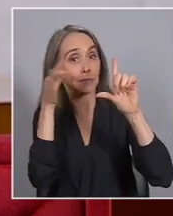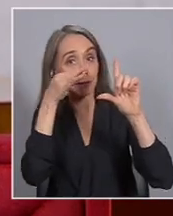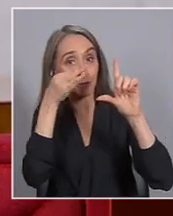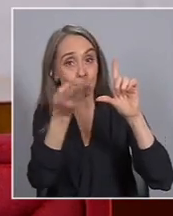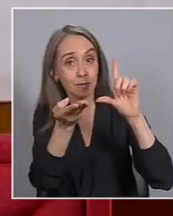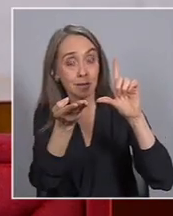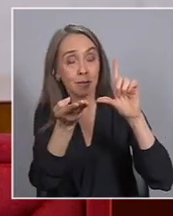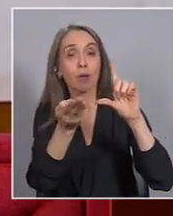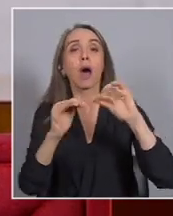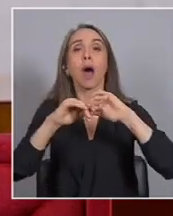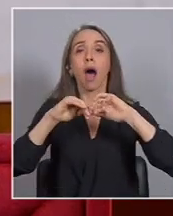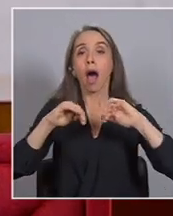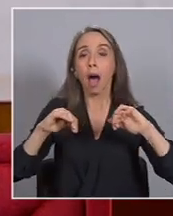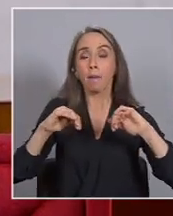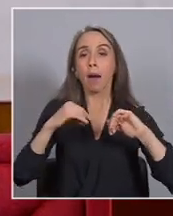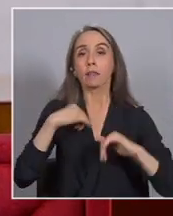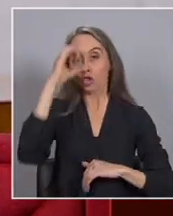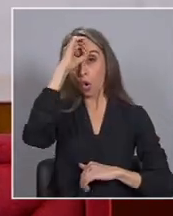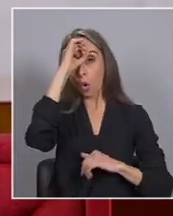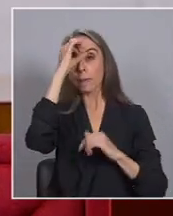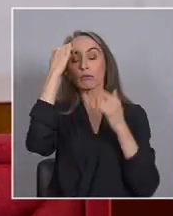que, más allá de los juicios ya formados,